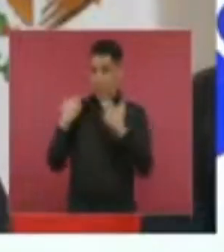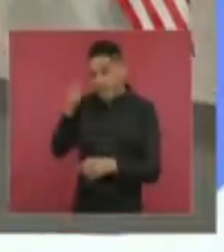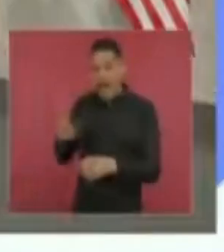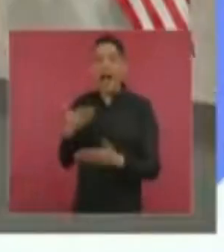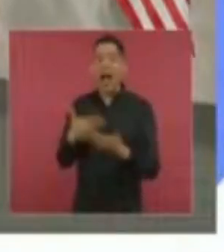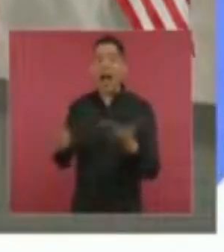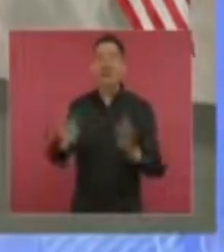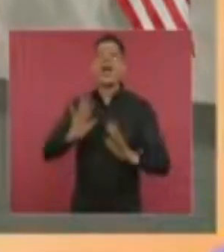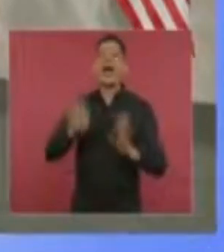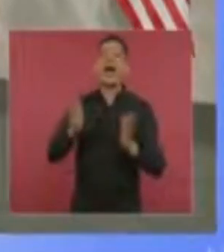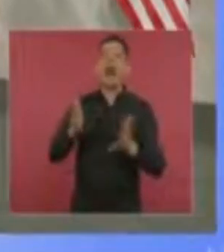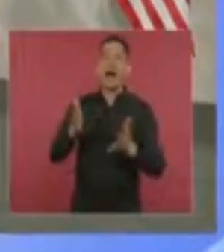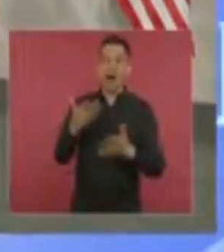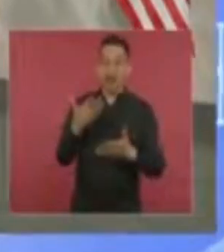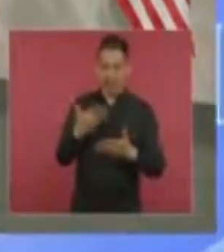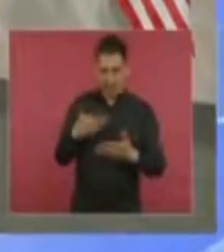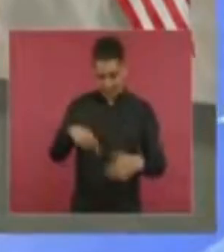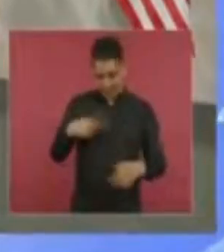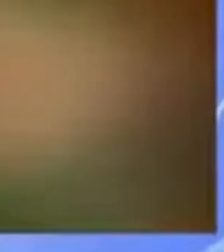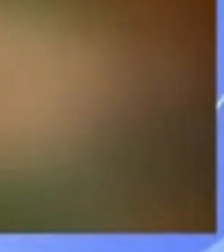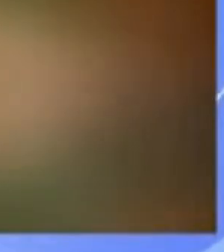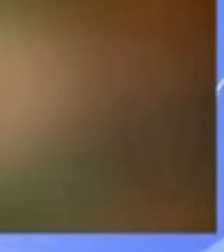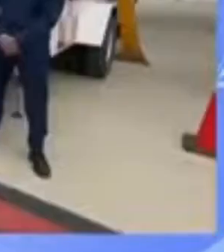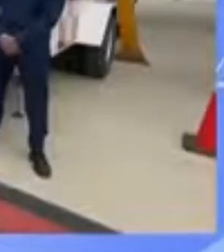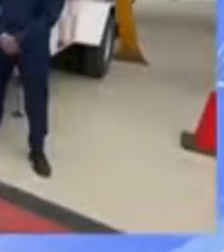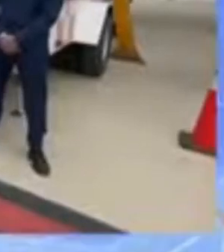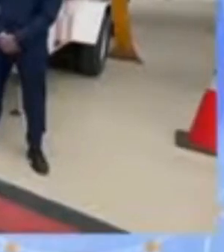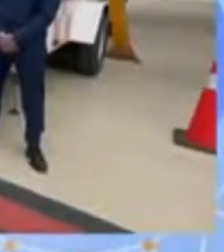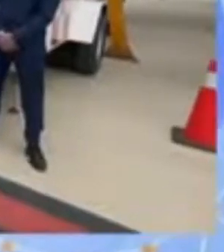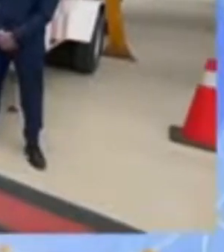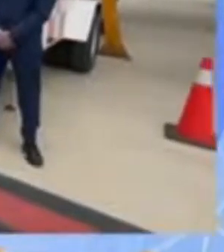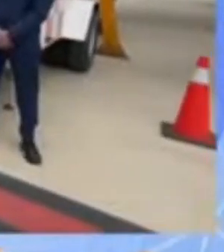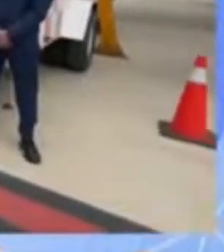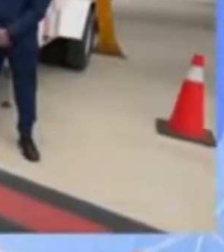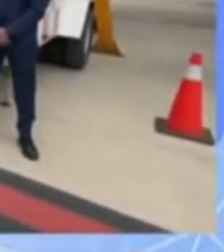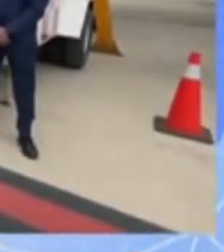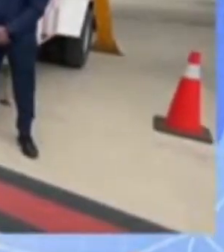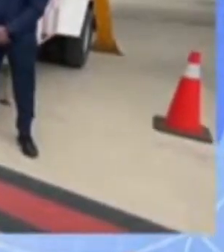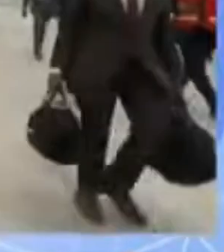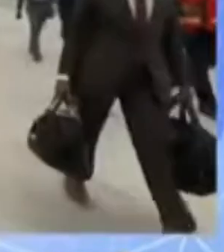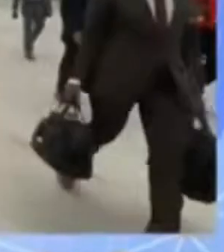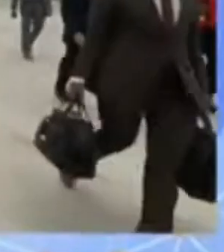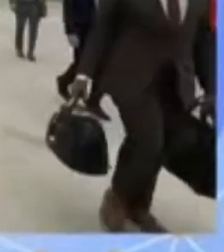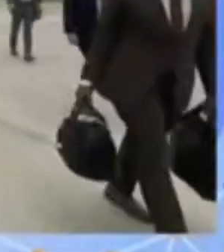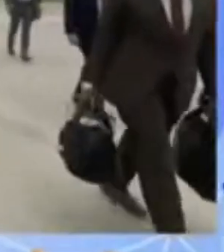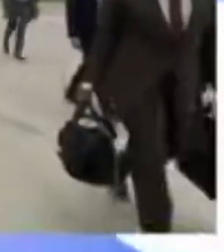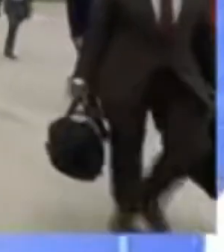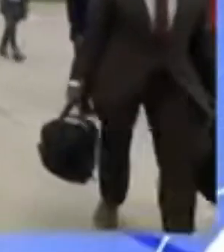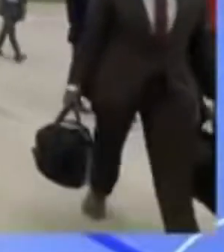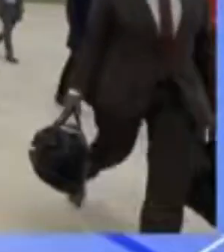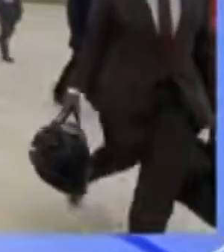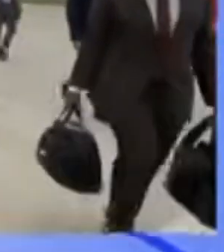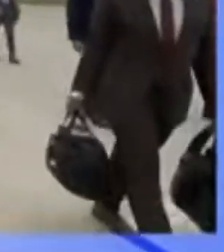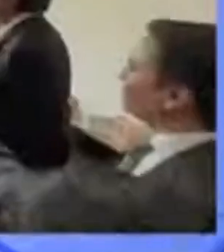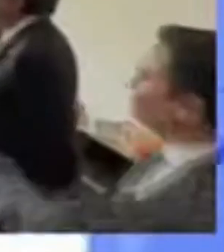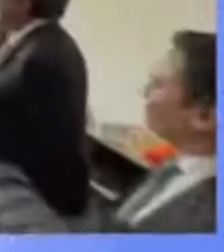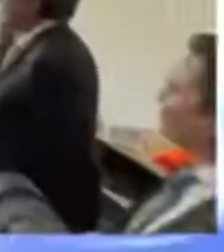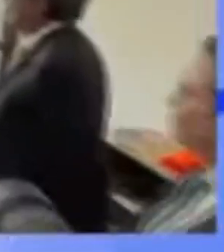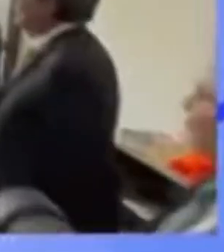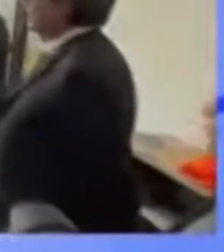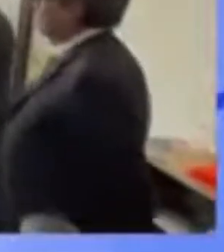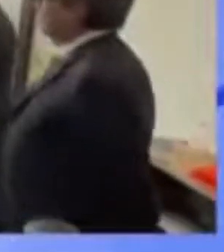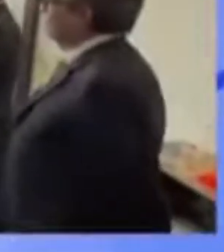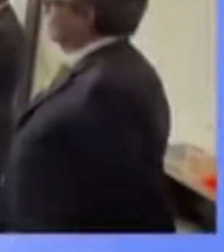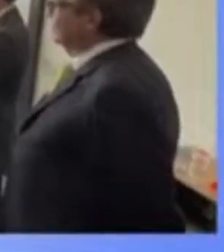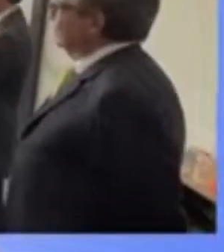de los puntos que han destacado las autoridades de ambos países. Esta reunión se desarrolló durante 2 días. Llegaron ayer en la tarde las autoridades o la